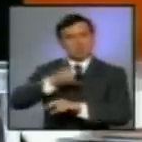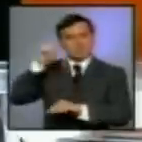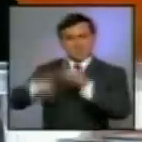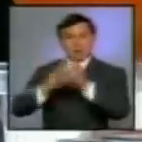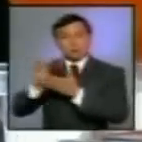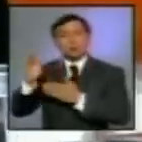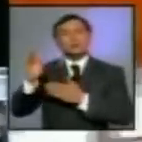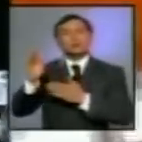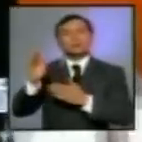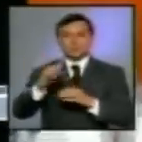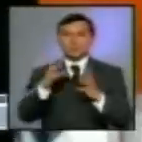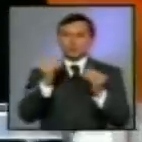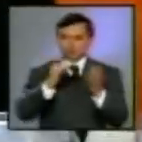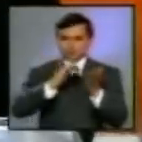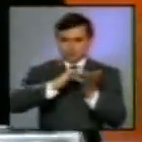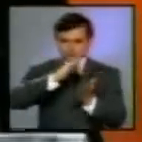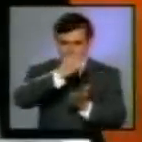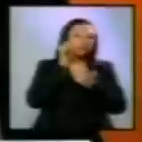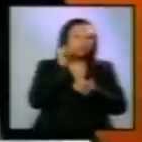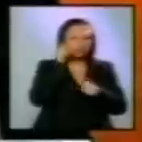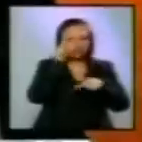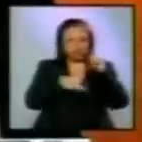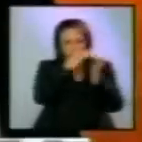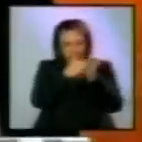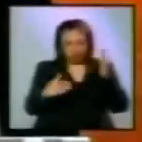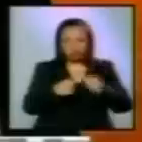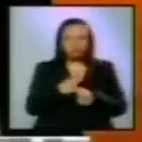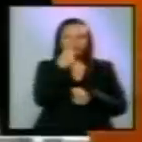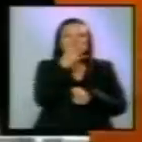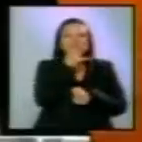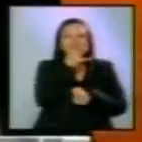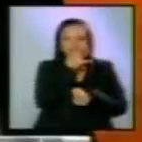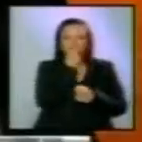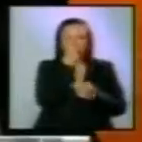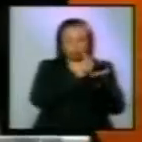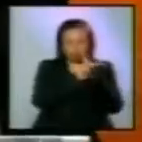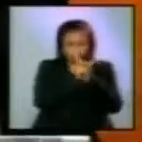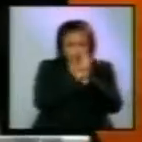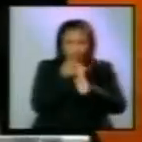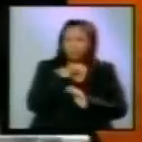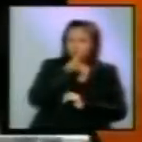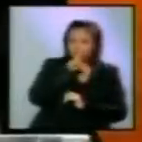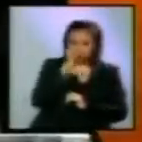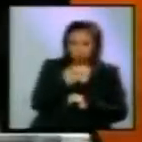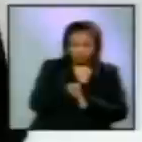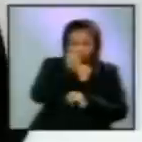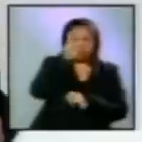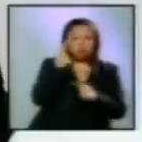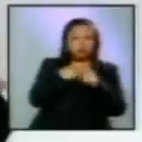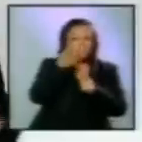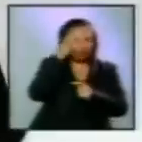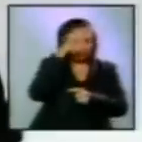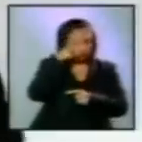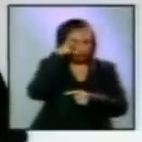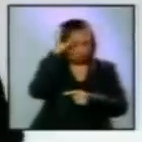del Senado. Muchas gracias. Y continuamos con las réplicas y contrarréplicas. Tienen 1:30 para responder y la primera réplica es para Gabriel Cuadri.